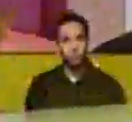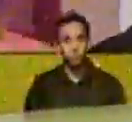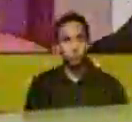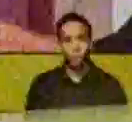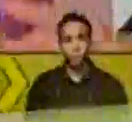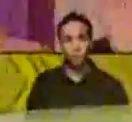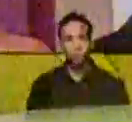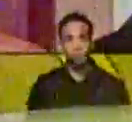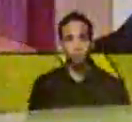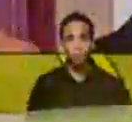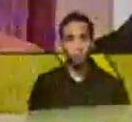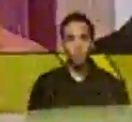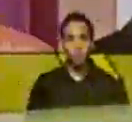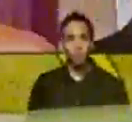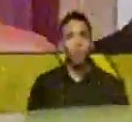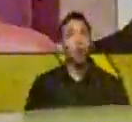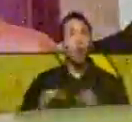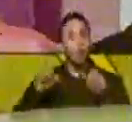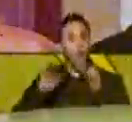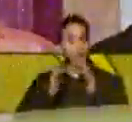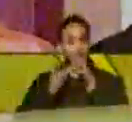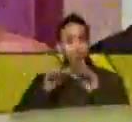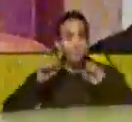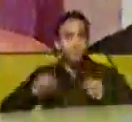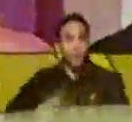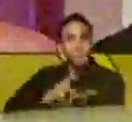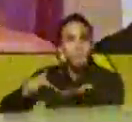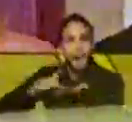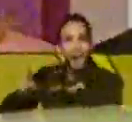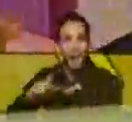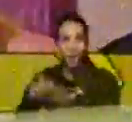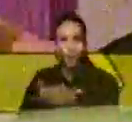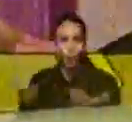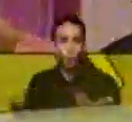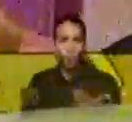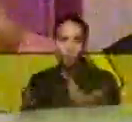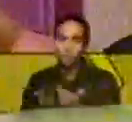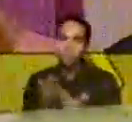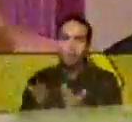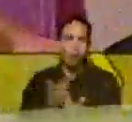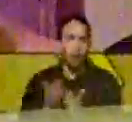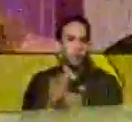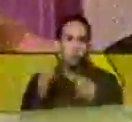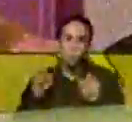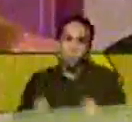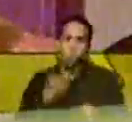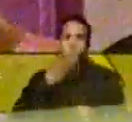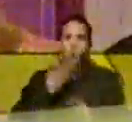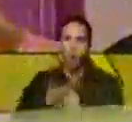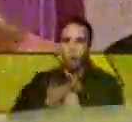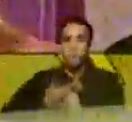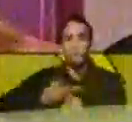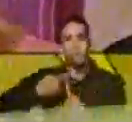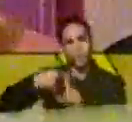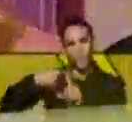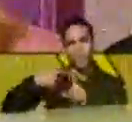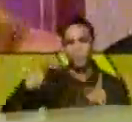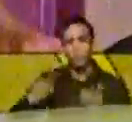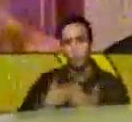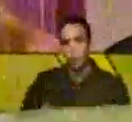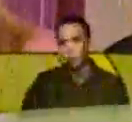pagos a energía eléctrica, que de verdad que nos facilita la vida, ¿verdad?, a todos nosotros como padres, como comerciantes,